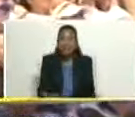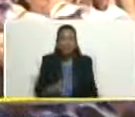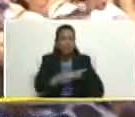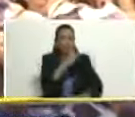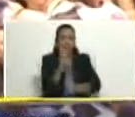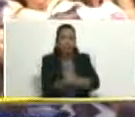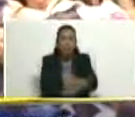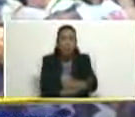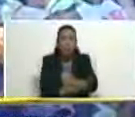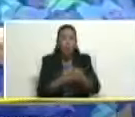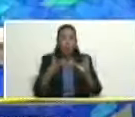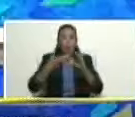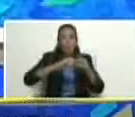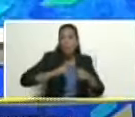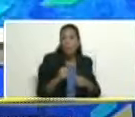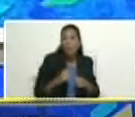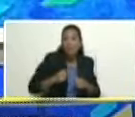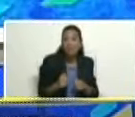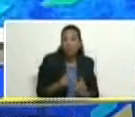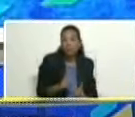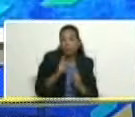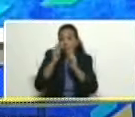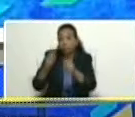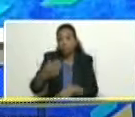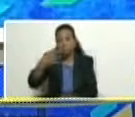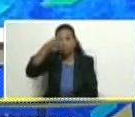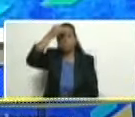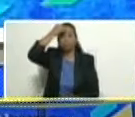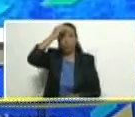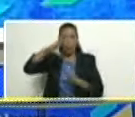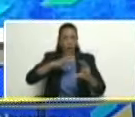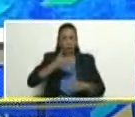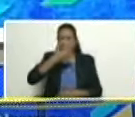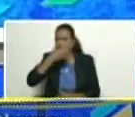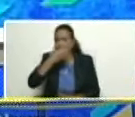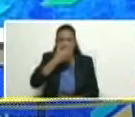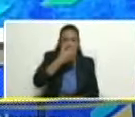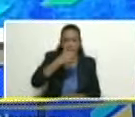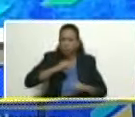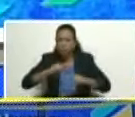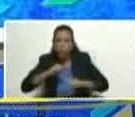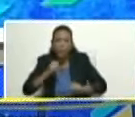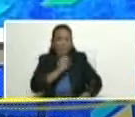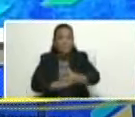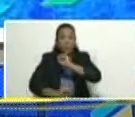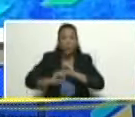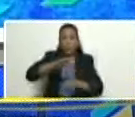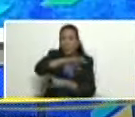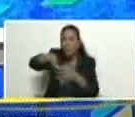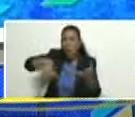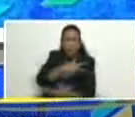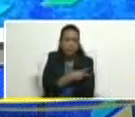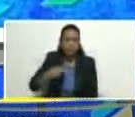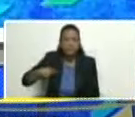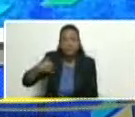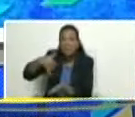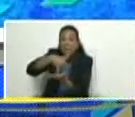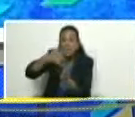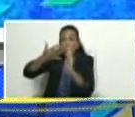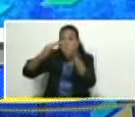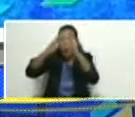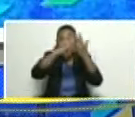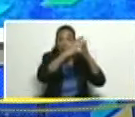Fortalecer los cuadrantes de paz, su capacidad de comunicación, acción y prevención en las zonas más vulnerables del